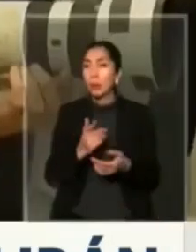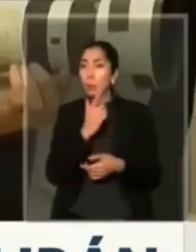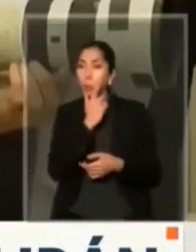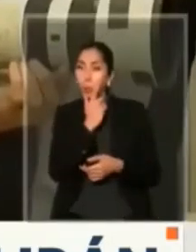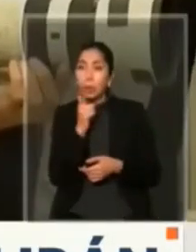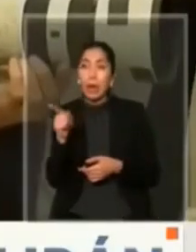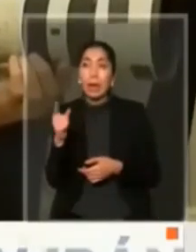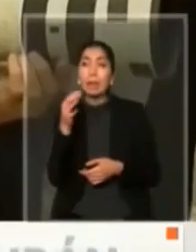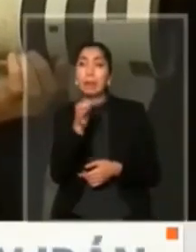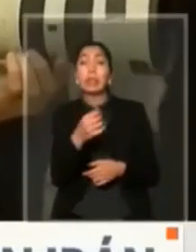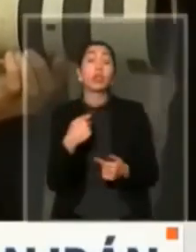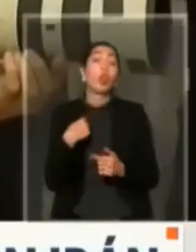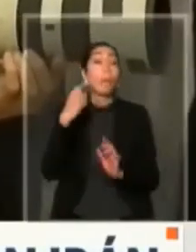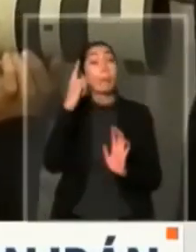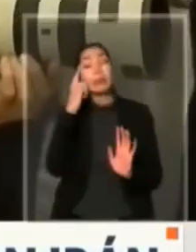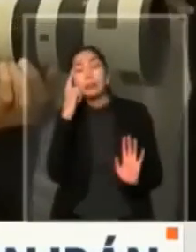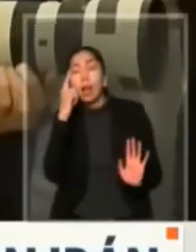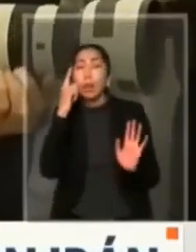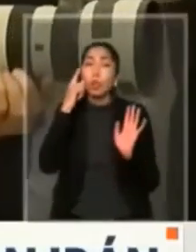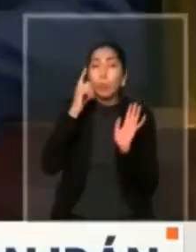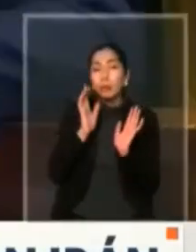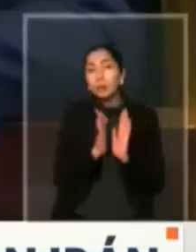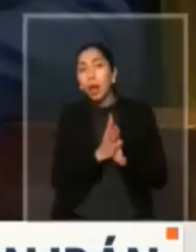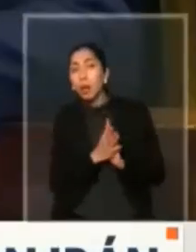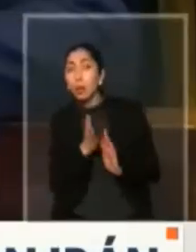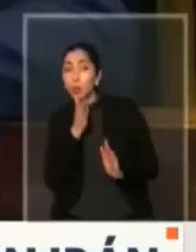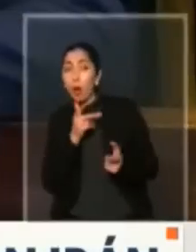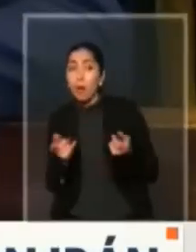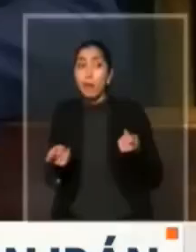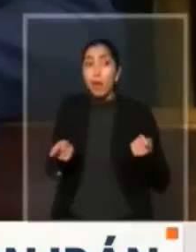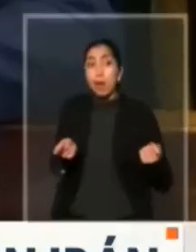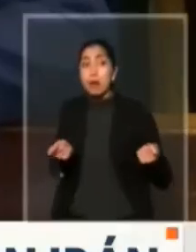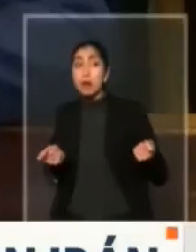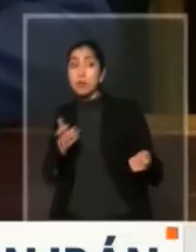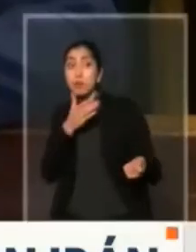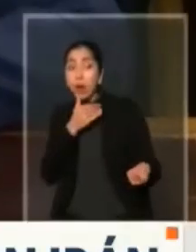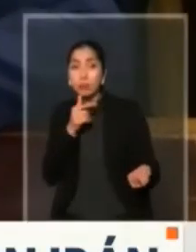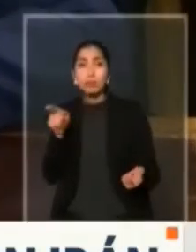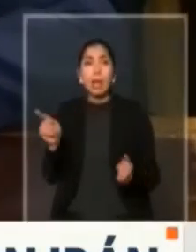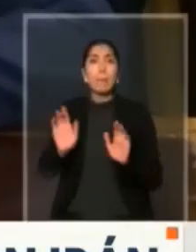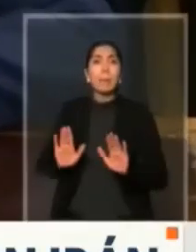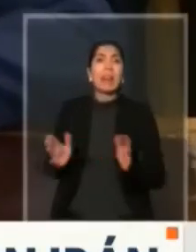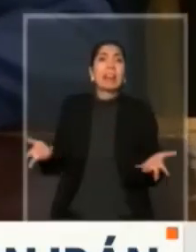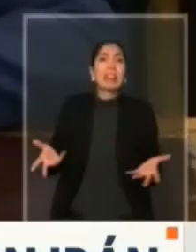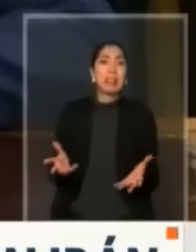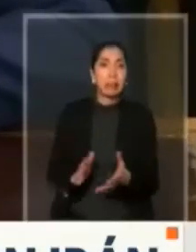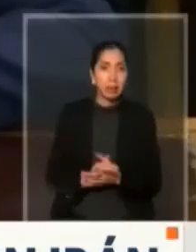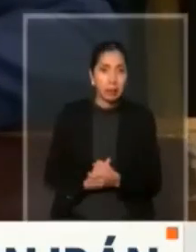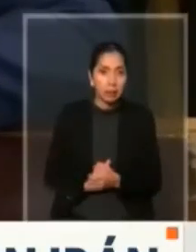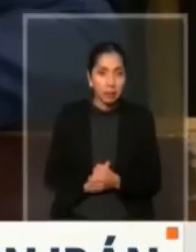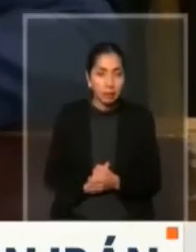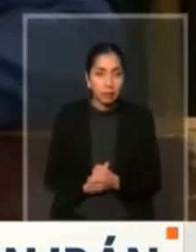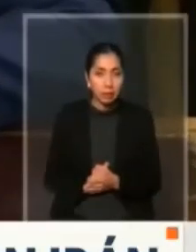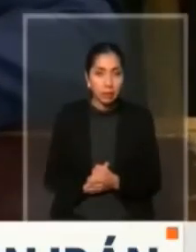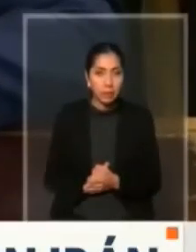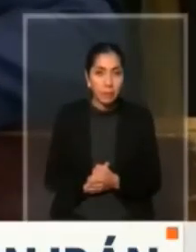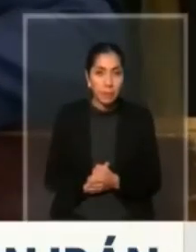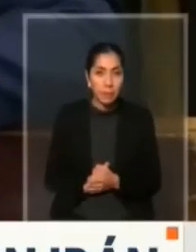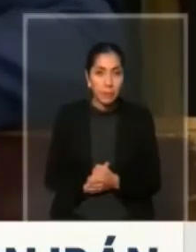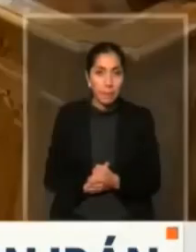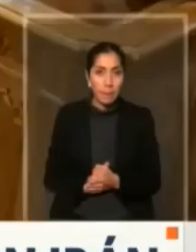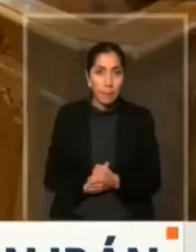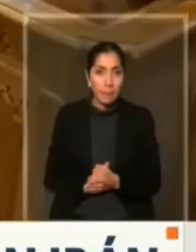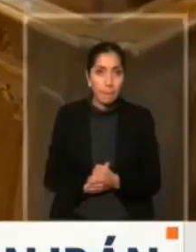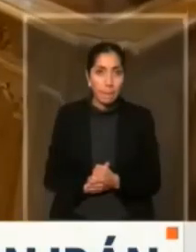de parte del dirigente teocrático Ali Khamenei, quien ha destacado que su país tiene una historia